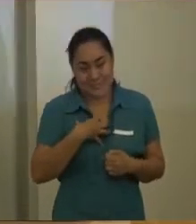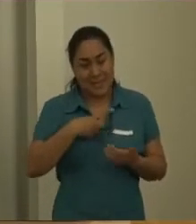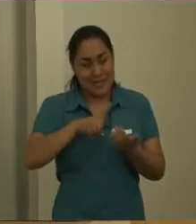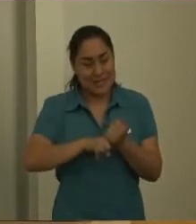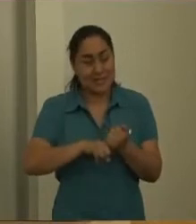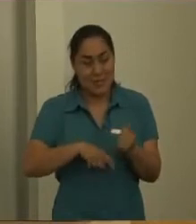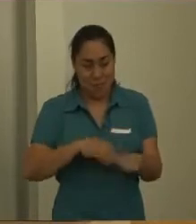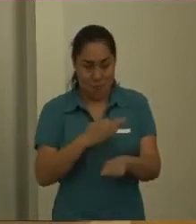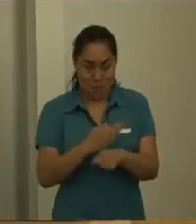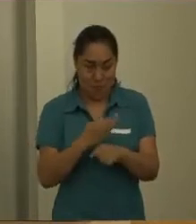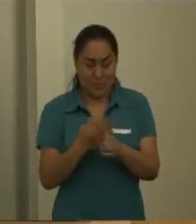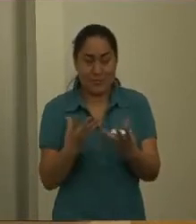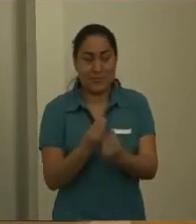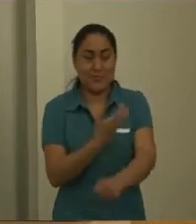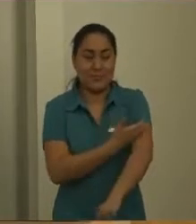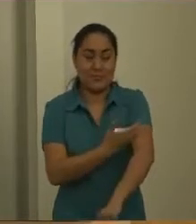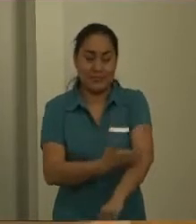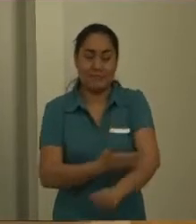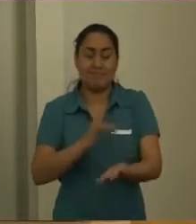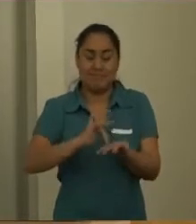nuestra compañía gracias